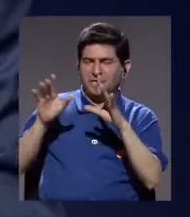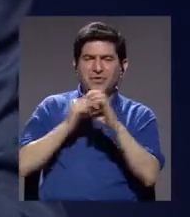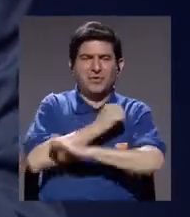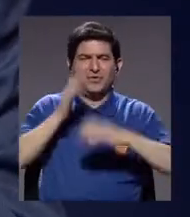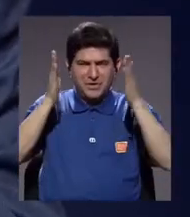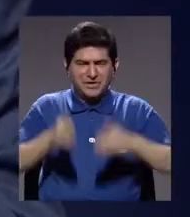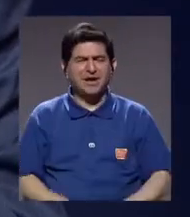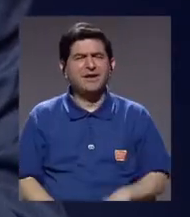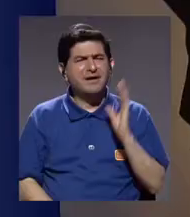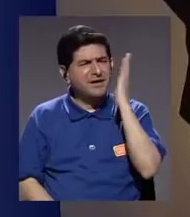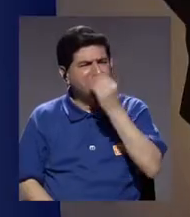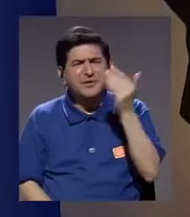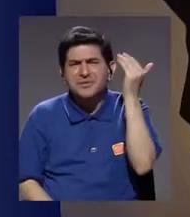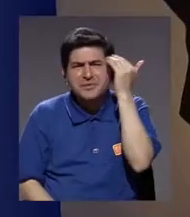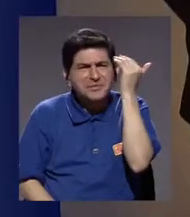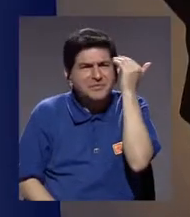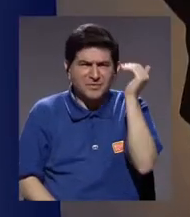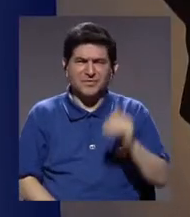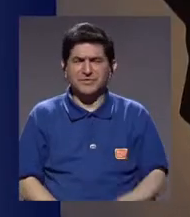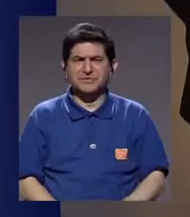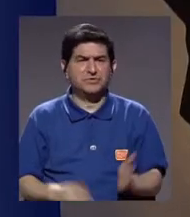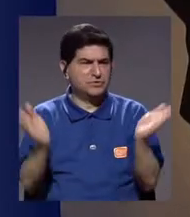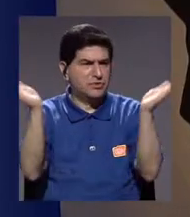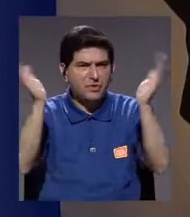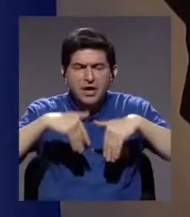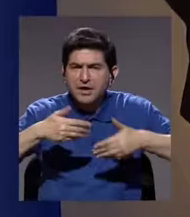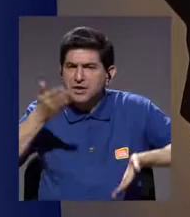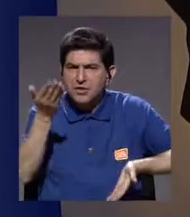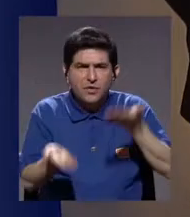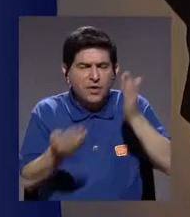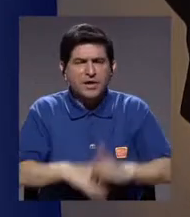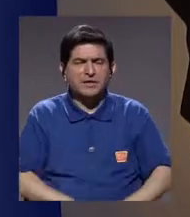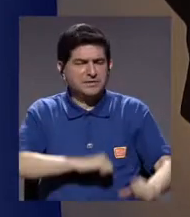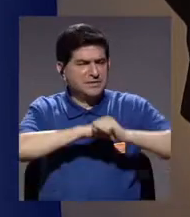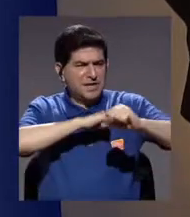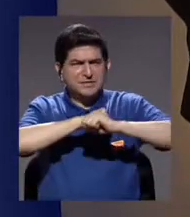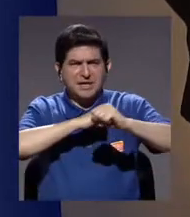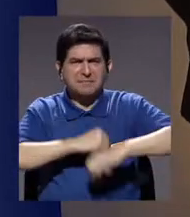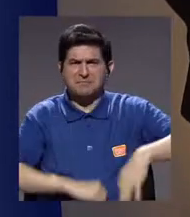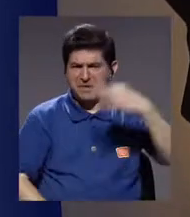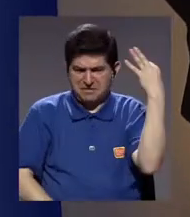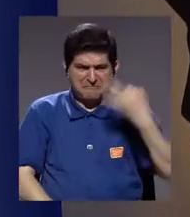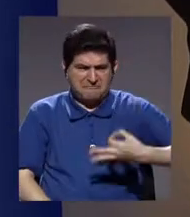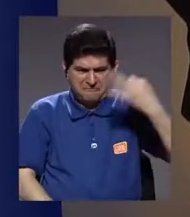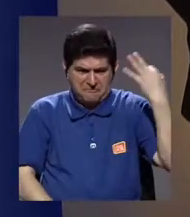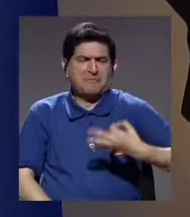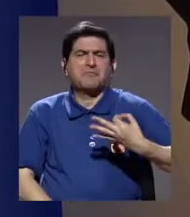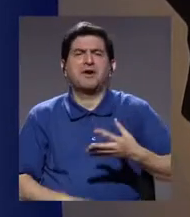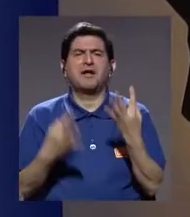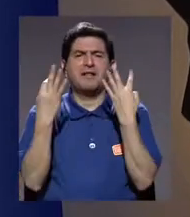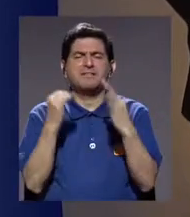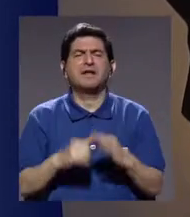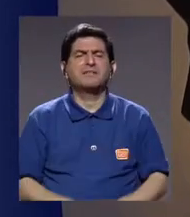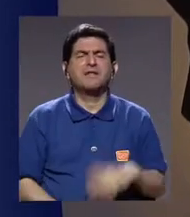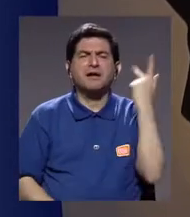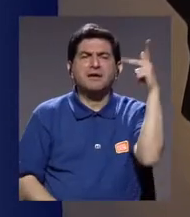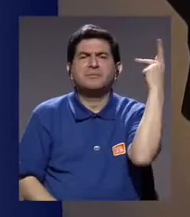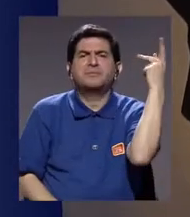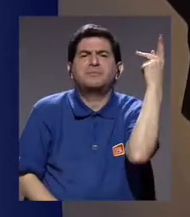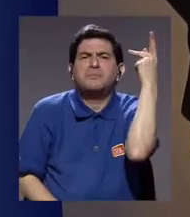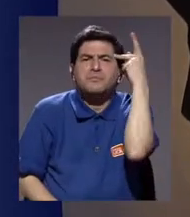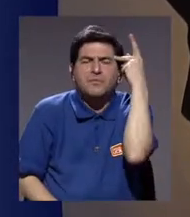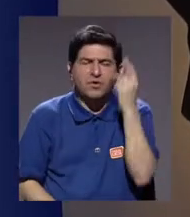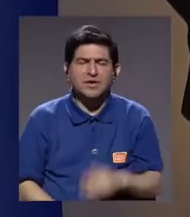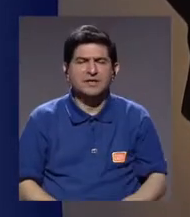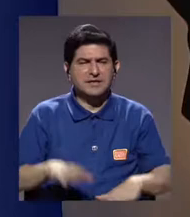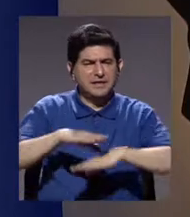xenofóbica. Es hermoso saber que no existió de repente una campaña formal para que esa